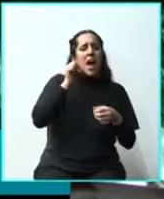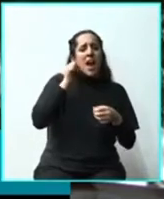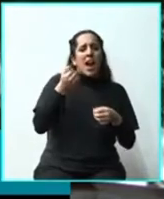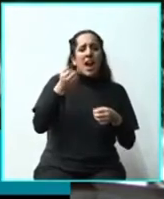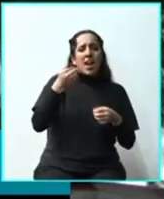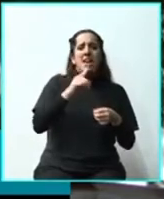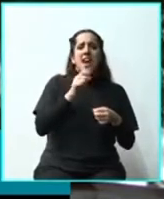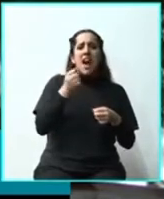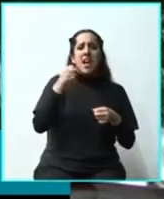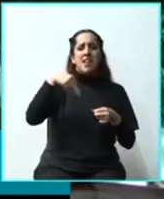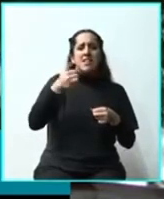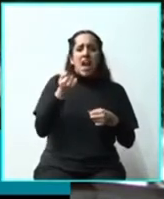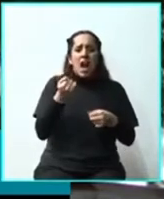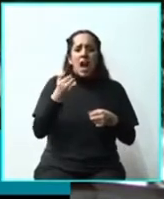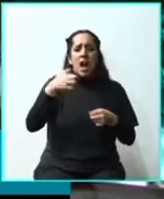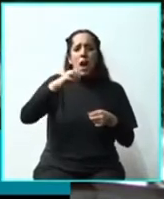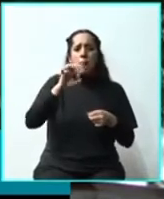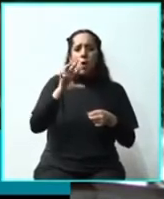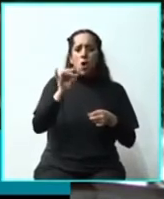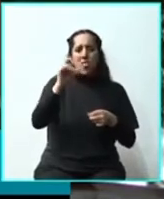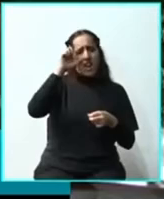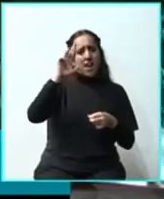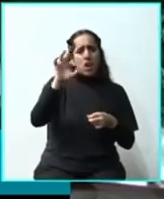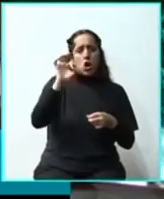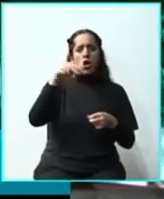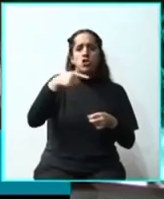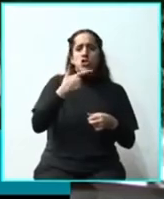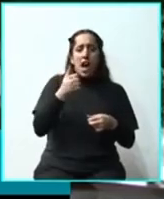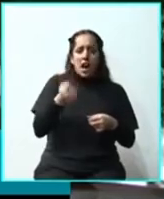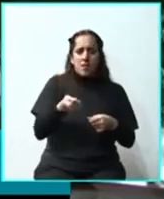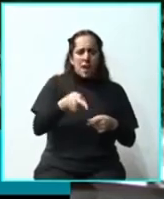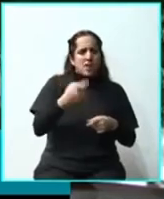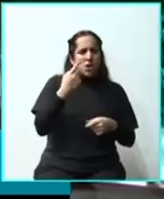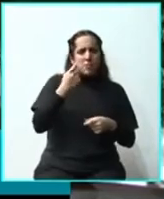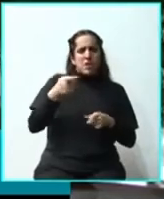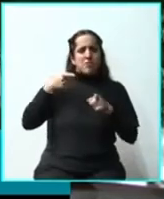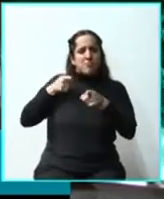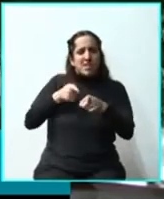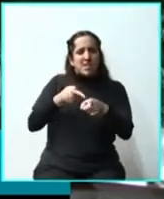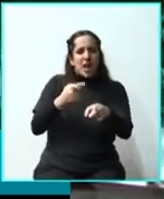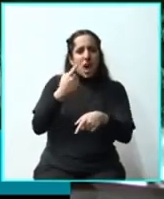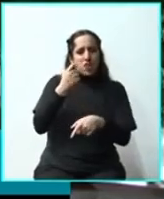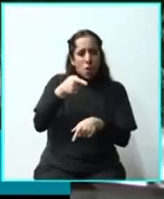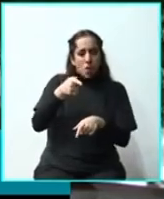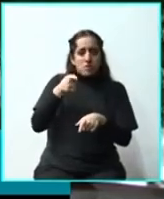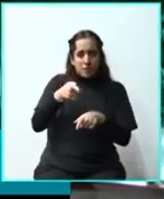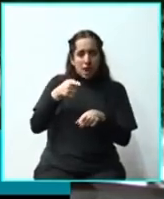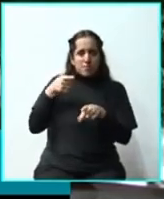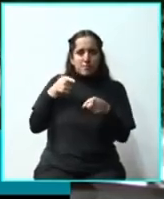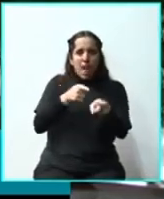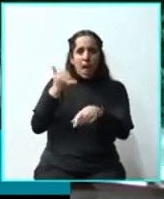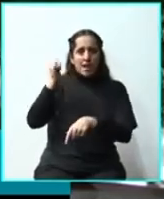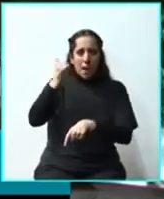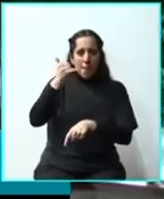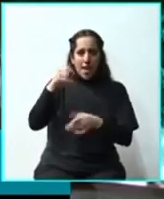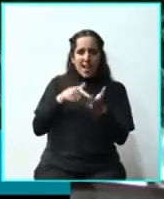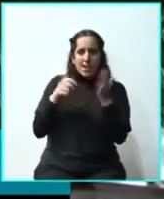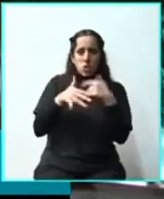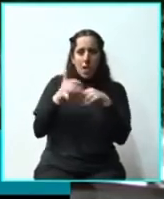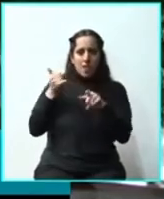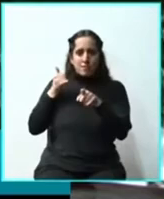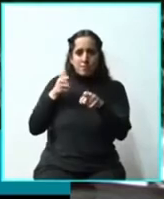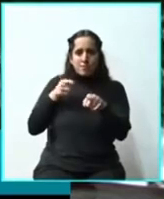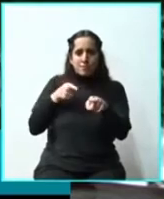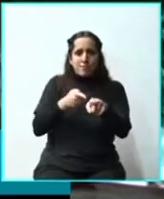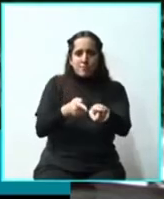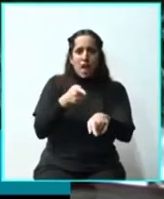trabajadores del astillero Río Santiago. Una vez identificados, los siguieron por el sistema de cámaras de la ciudad, les montaron